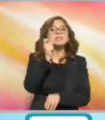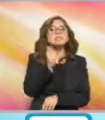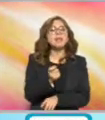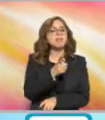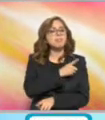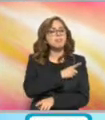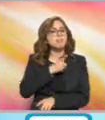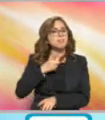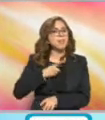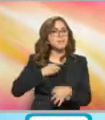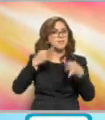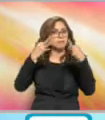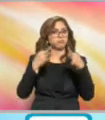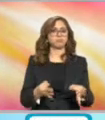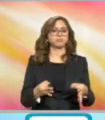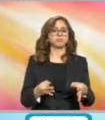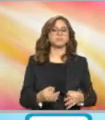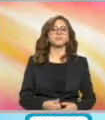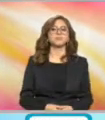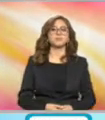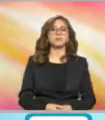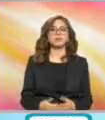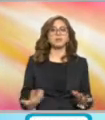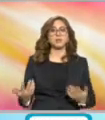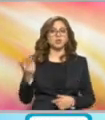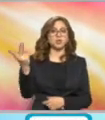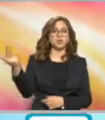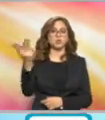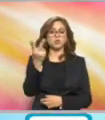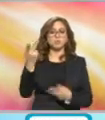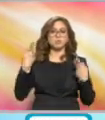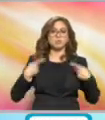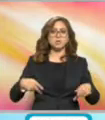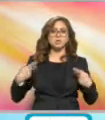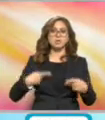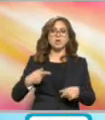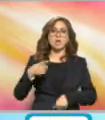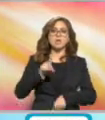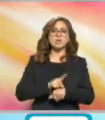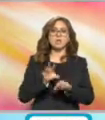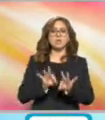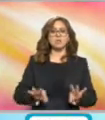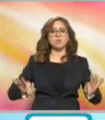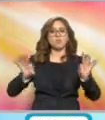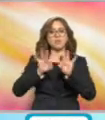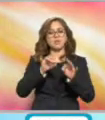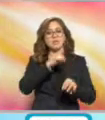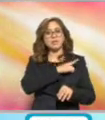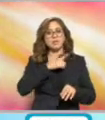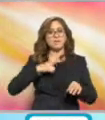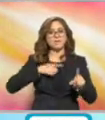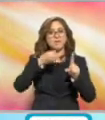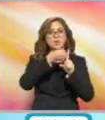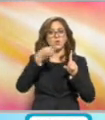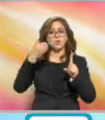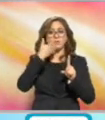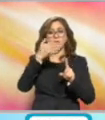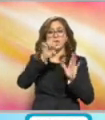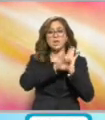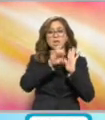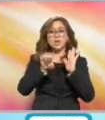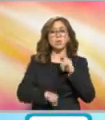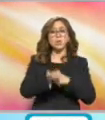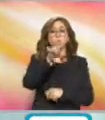perfecto. Claro, es el día más importante para esta pareja, además. Tiene que salir todo impecable. Y ustedes saben que con un error se echa a perder